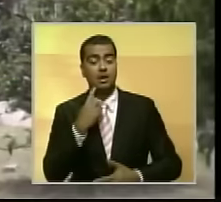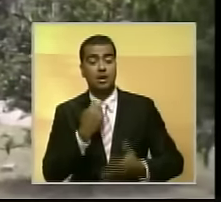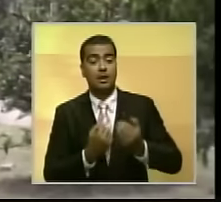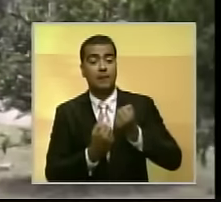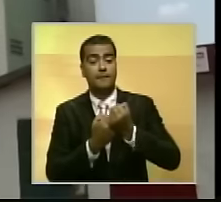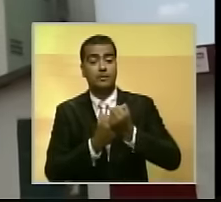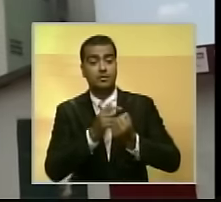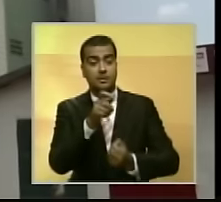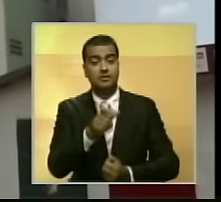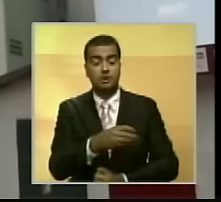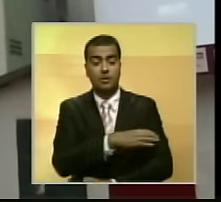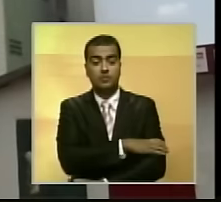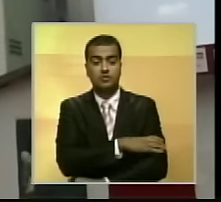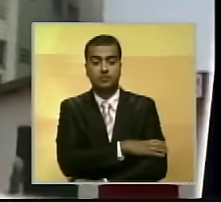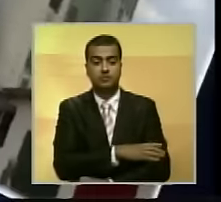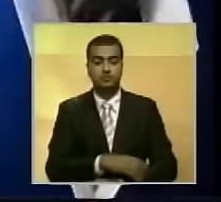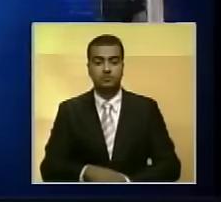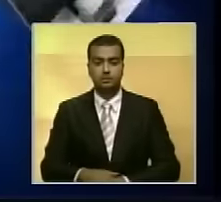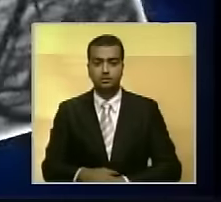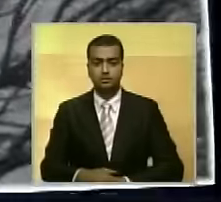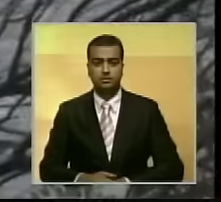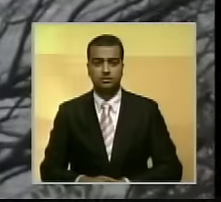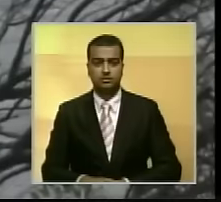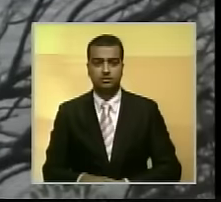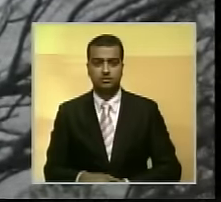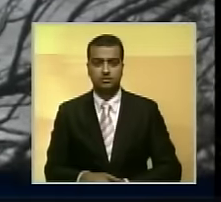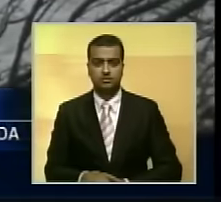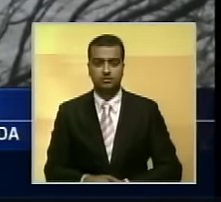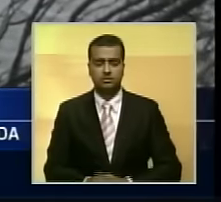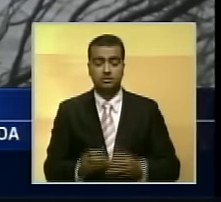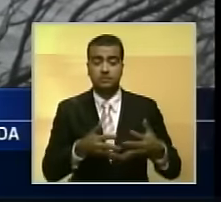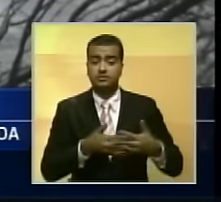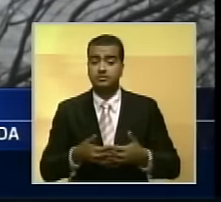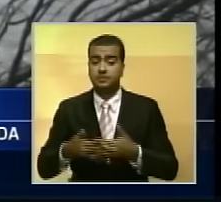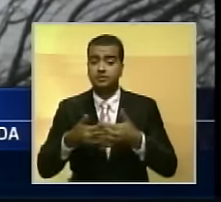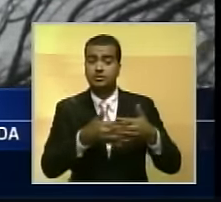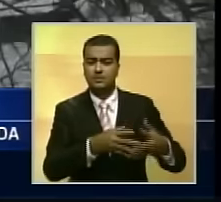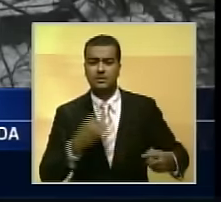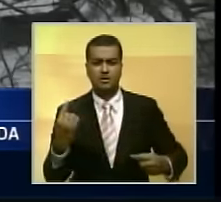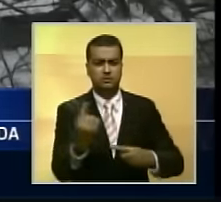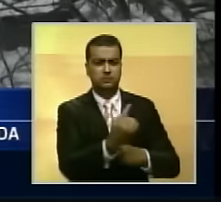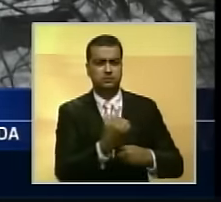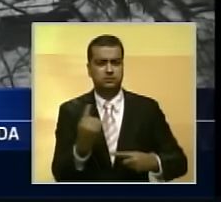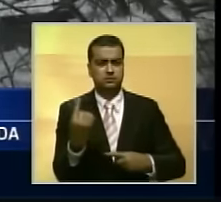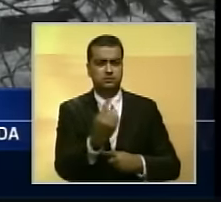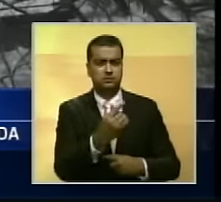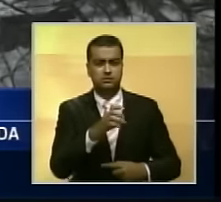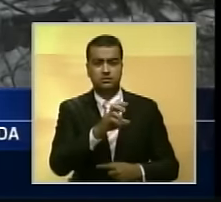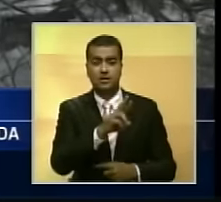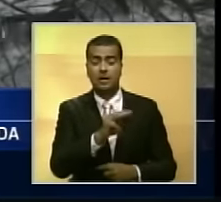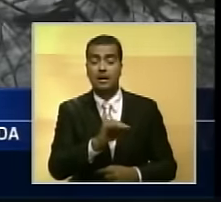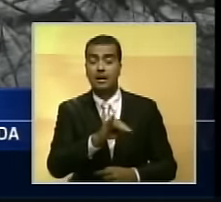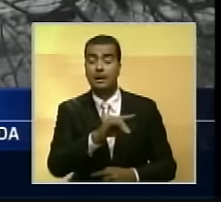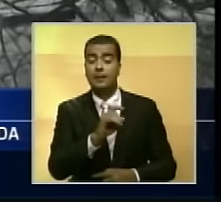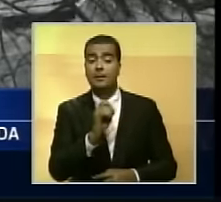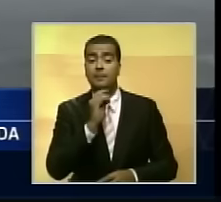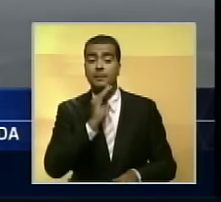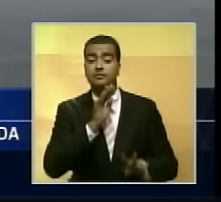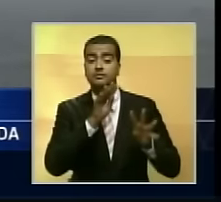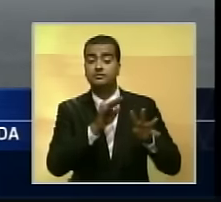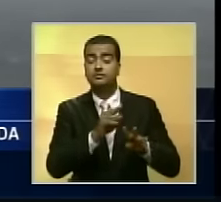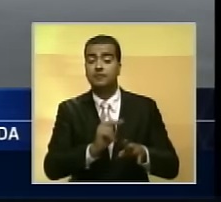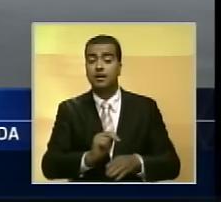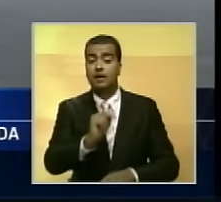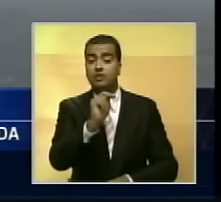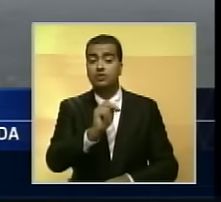simpatizantes del candidato opositor. En Estados Unidos, el huracán Hermín tocó tierra en San Marcos, al norte